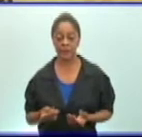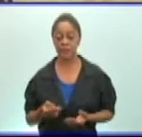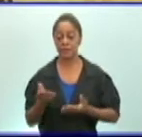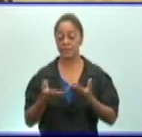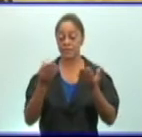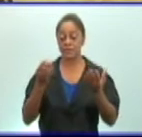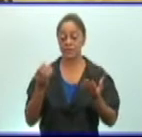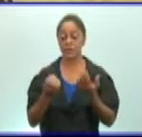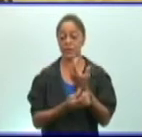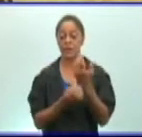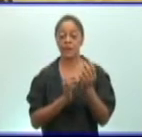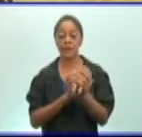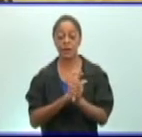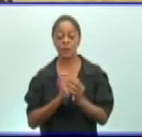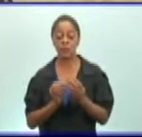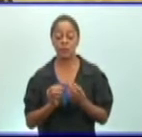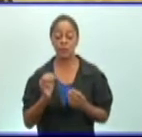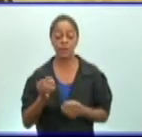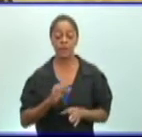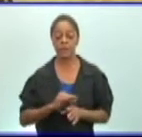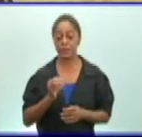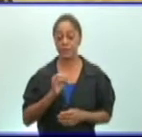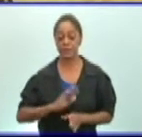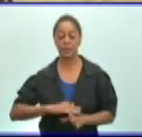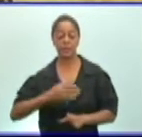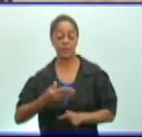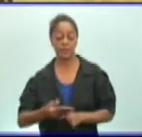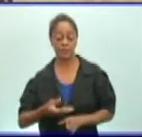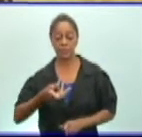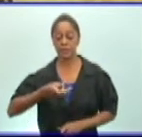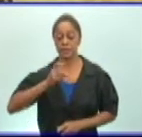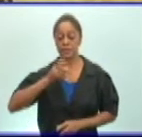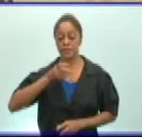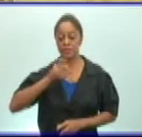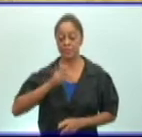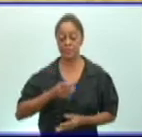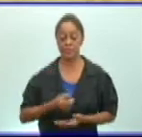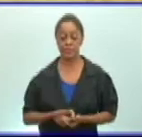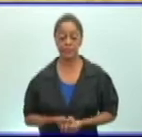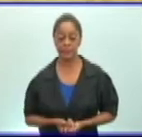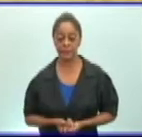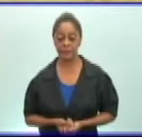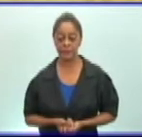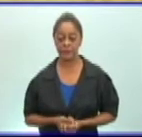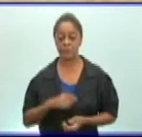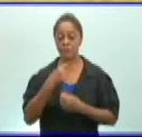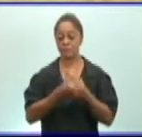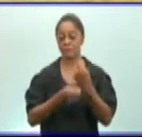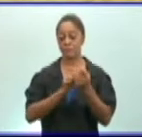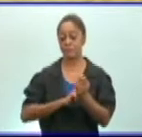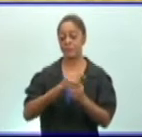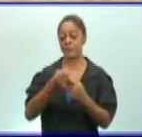desarrollar la uva que permitiría posteriormente el vino. El plátano,